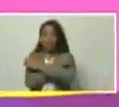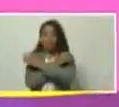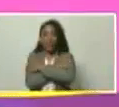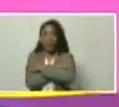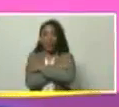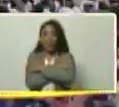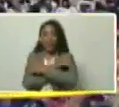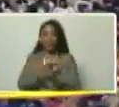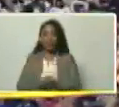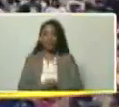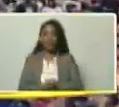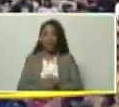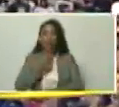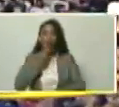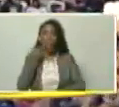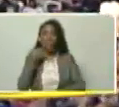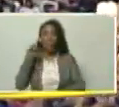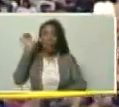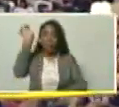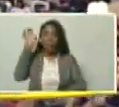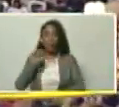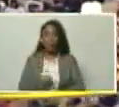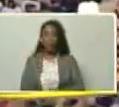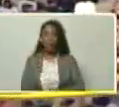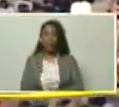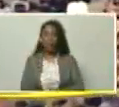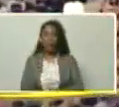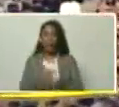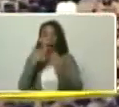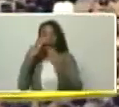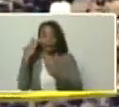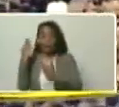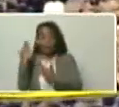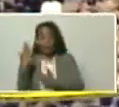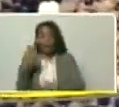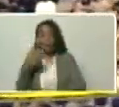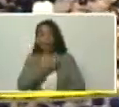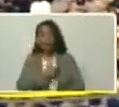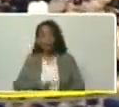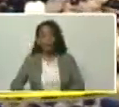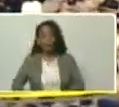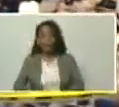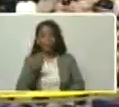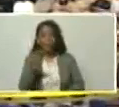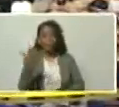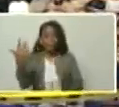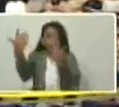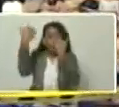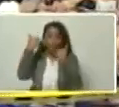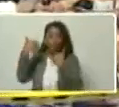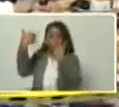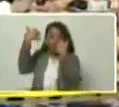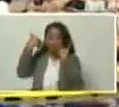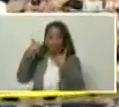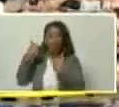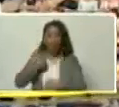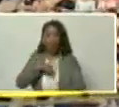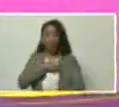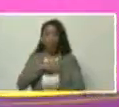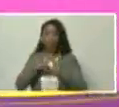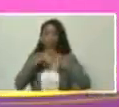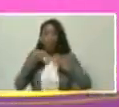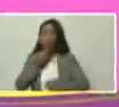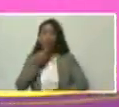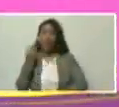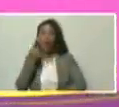ustedes, Juventud de la Patria. Así es, presidente. Usted orientado y para toda la